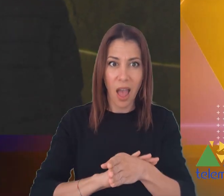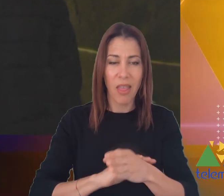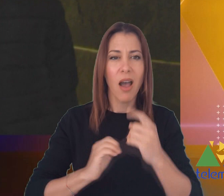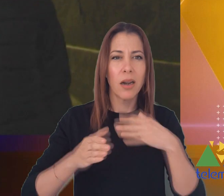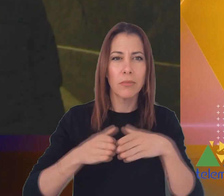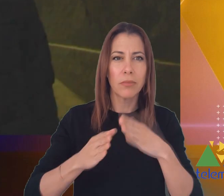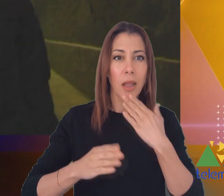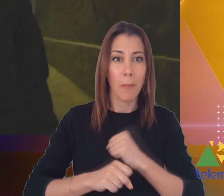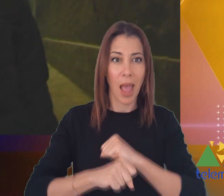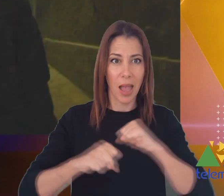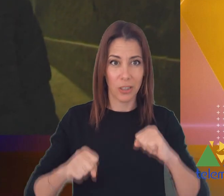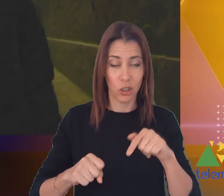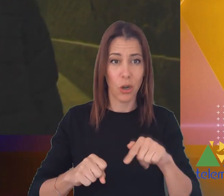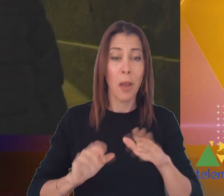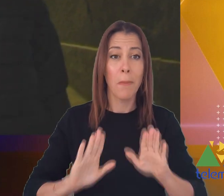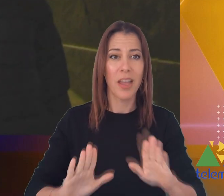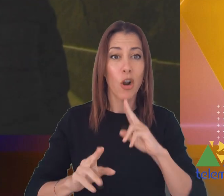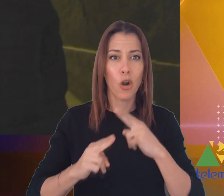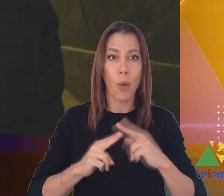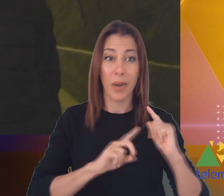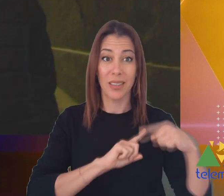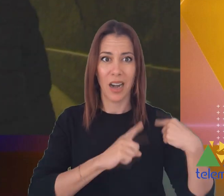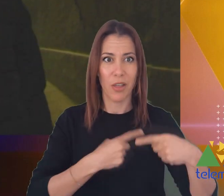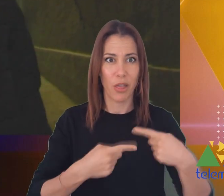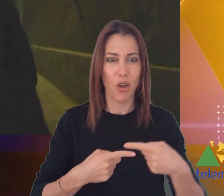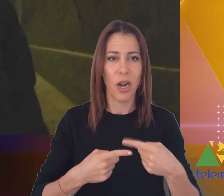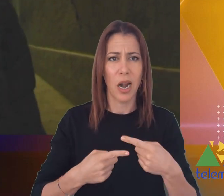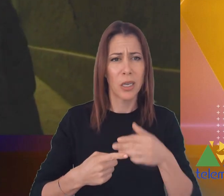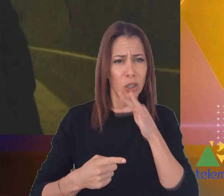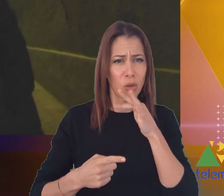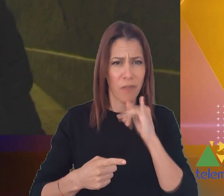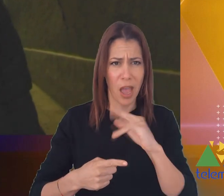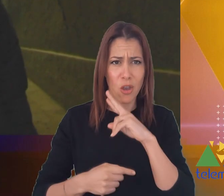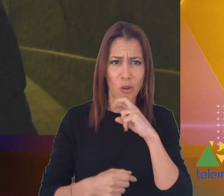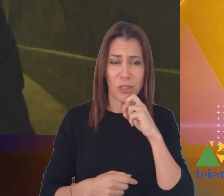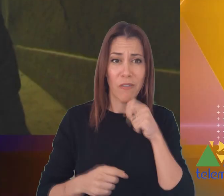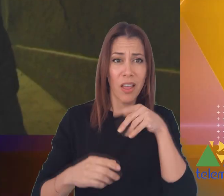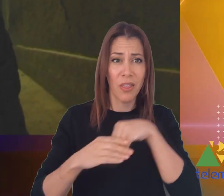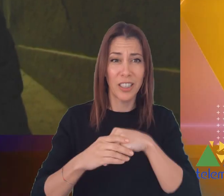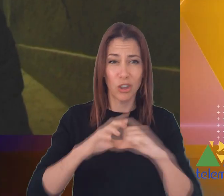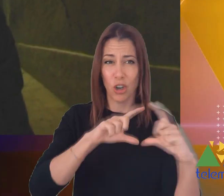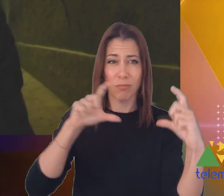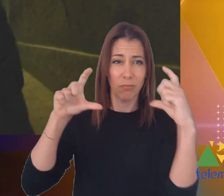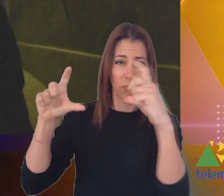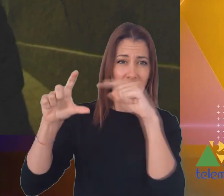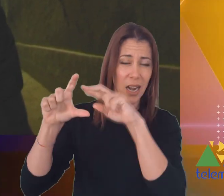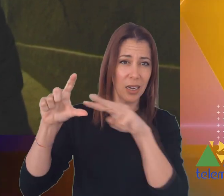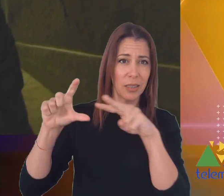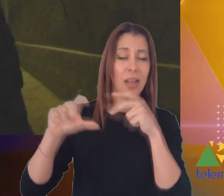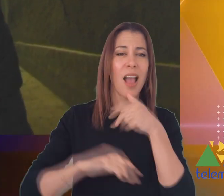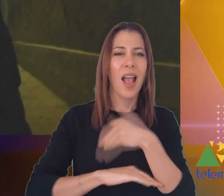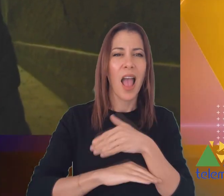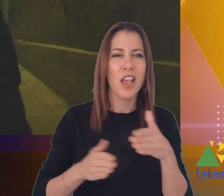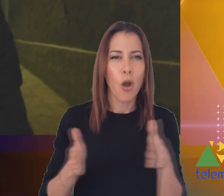de la Iglesia Mayor, pero el nombre tradicional que todavía se conserva en el letrero de la calle es Callejón o Calle